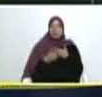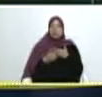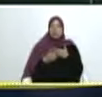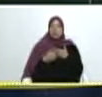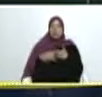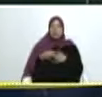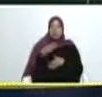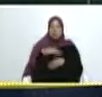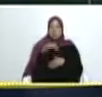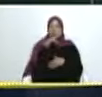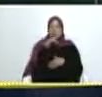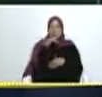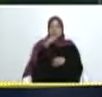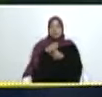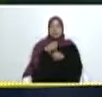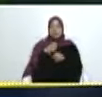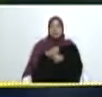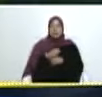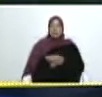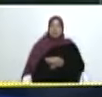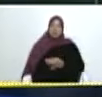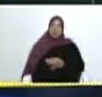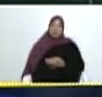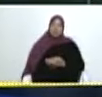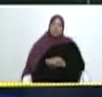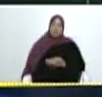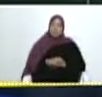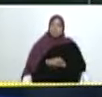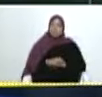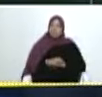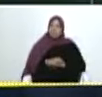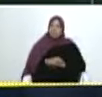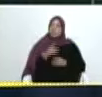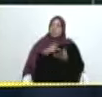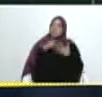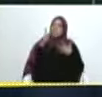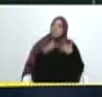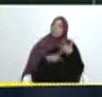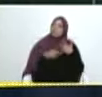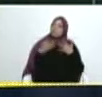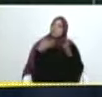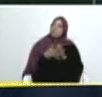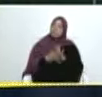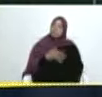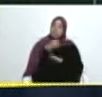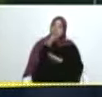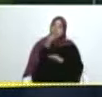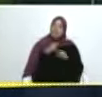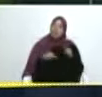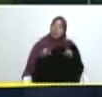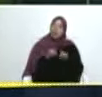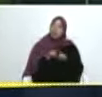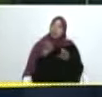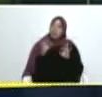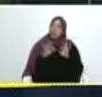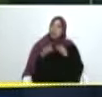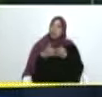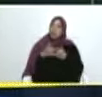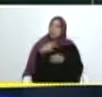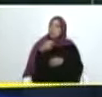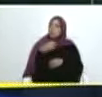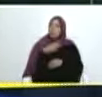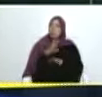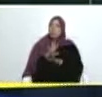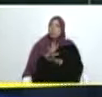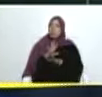esta emergencia climática los que han causado. Y ahorita quieren hacernos pagar la factura climática de manera igual. Nosotros decimos que no, que